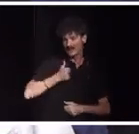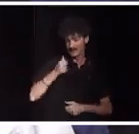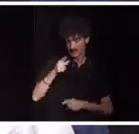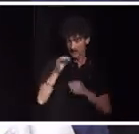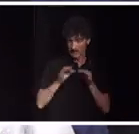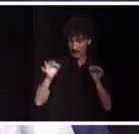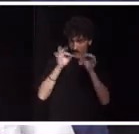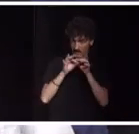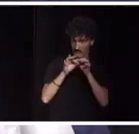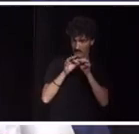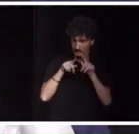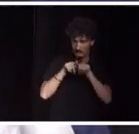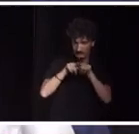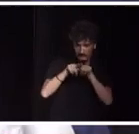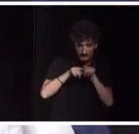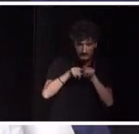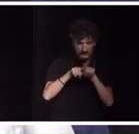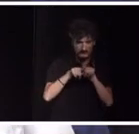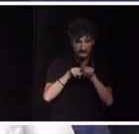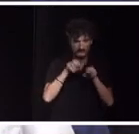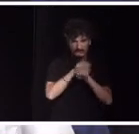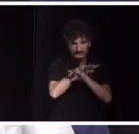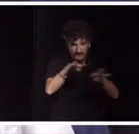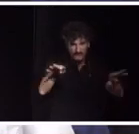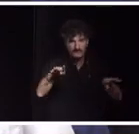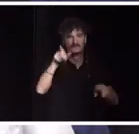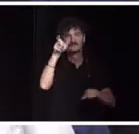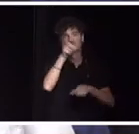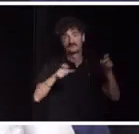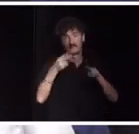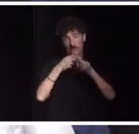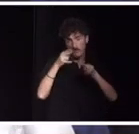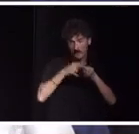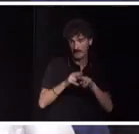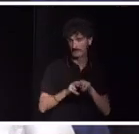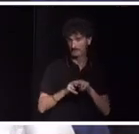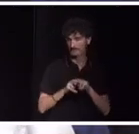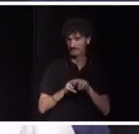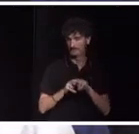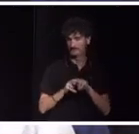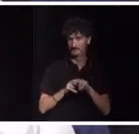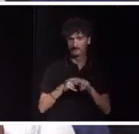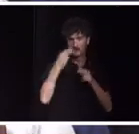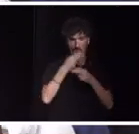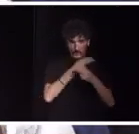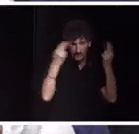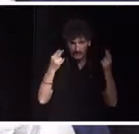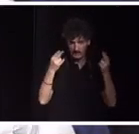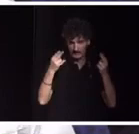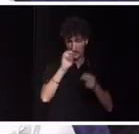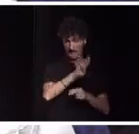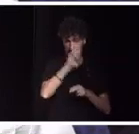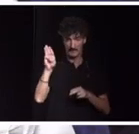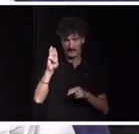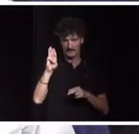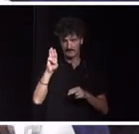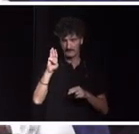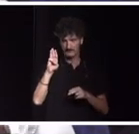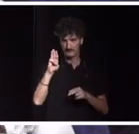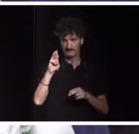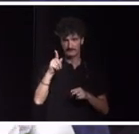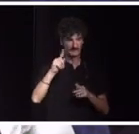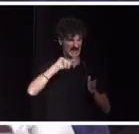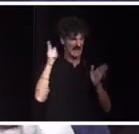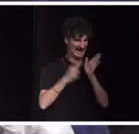e intoxicar a la opinión pública. Un Ministerio de Interior del Partido Popular que incluso investigaba ilegalmente